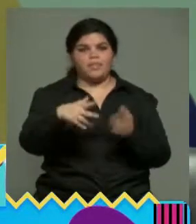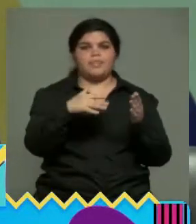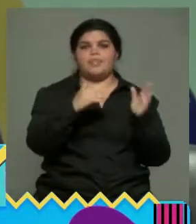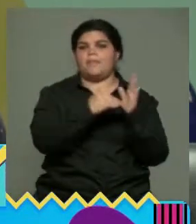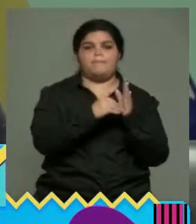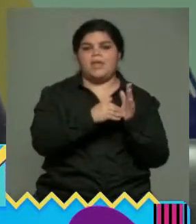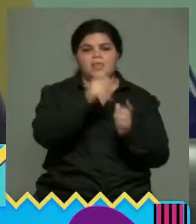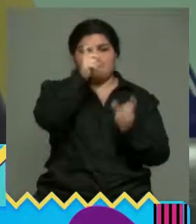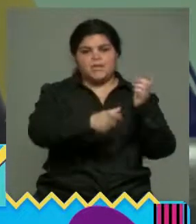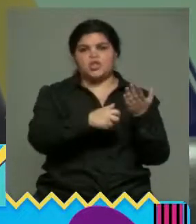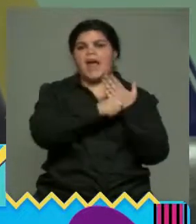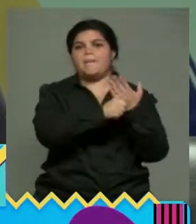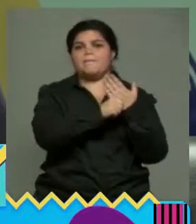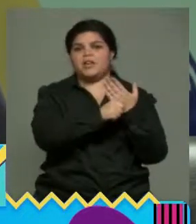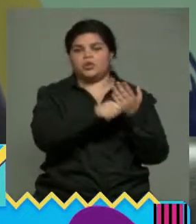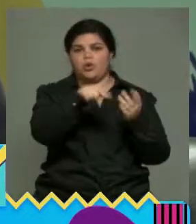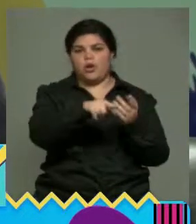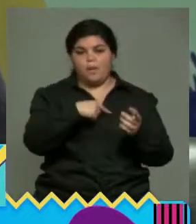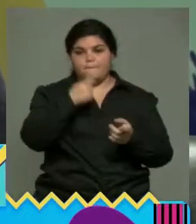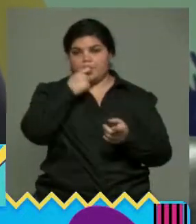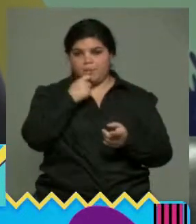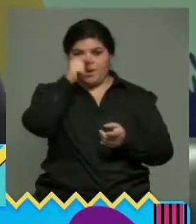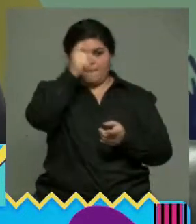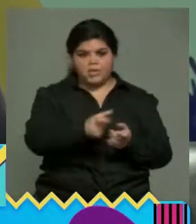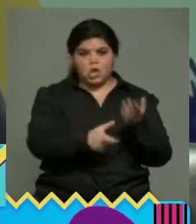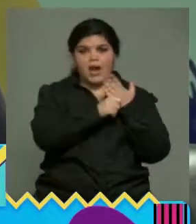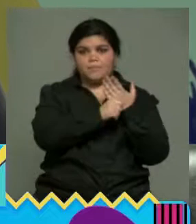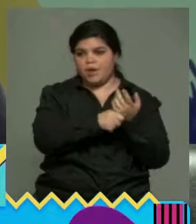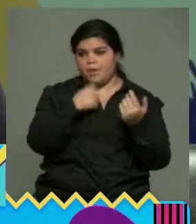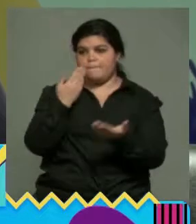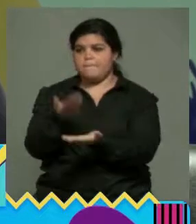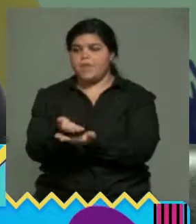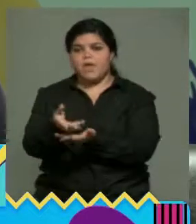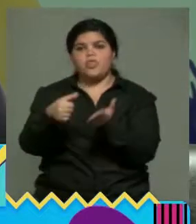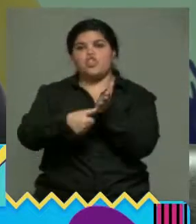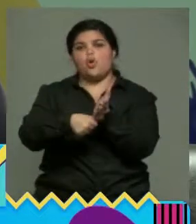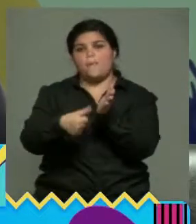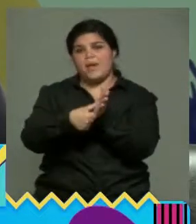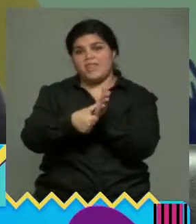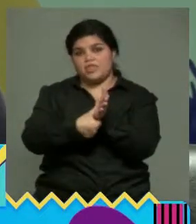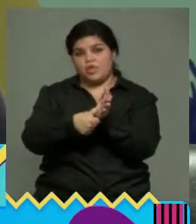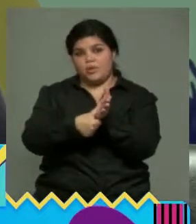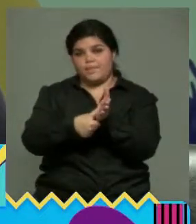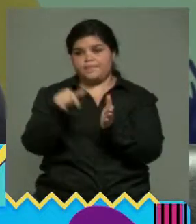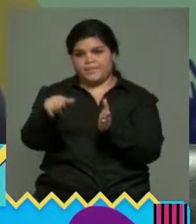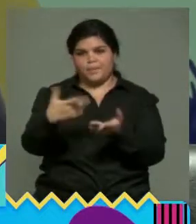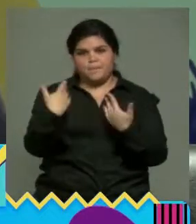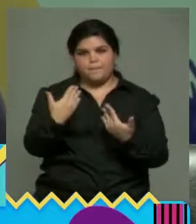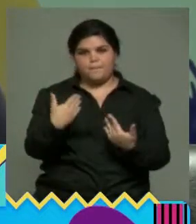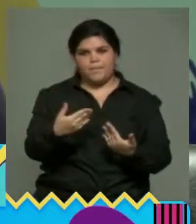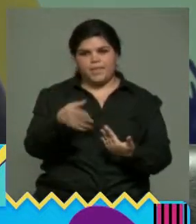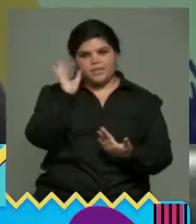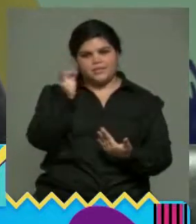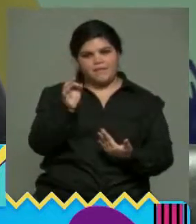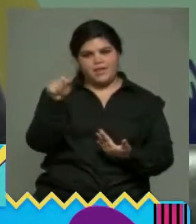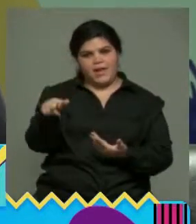Si te para la autoridad de aplicación y te pide el documento de identidad, evidentemente te va a poder identificar y hacer